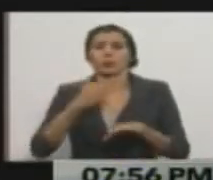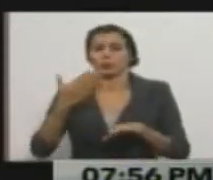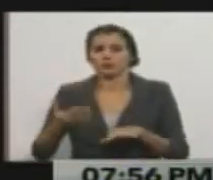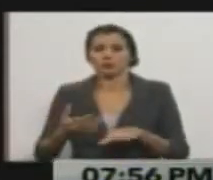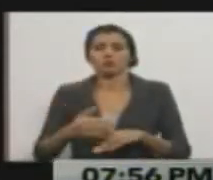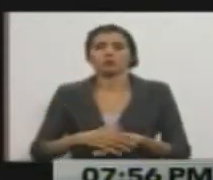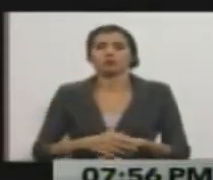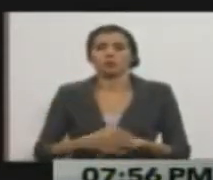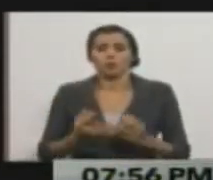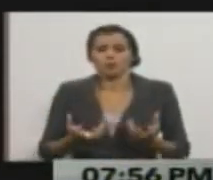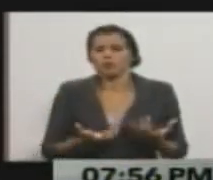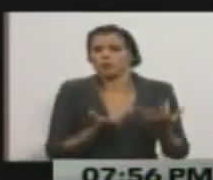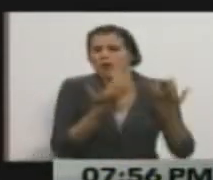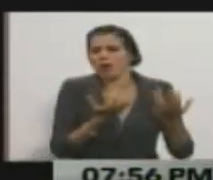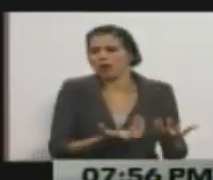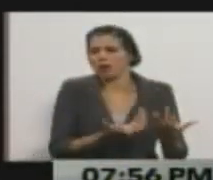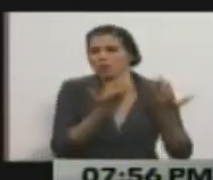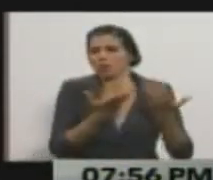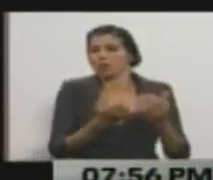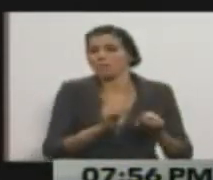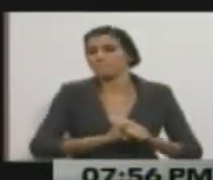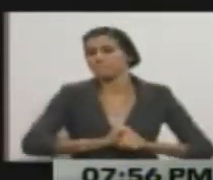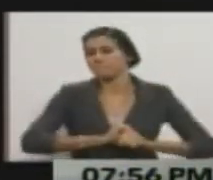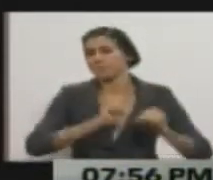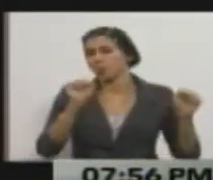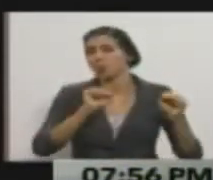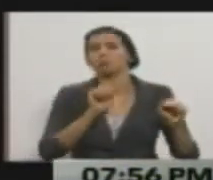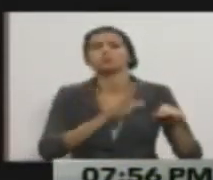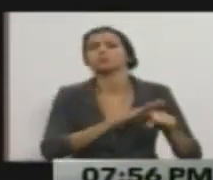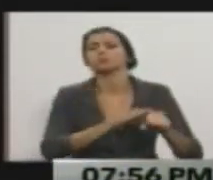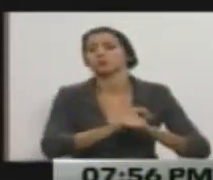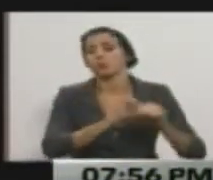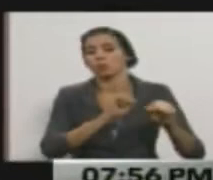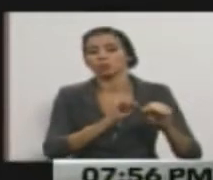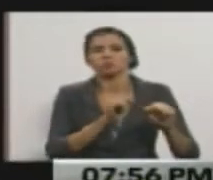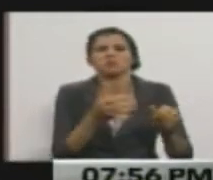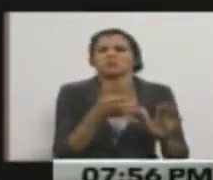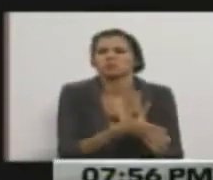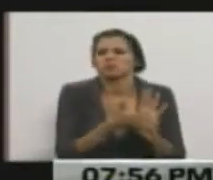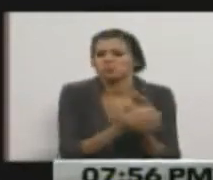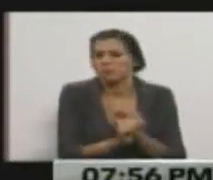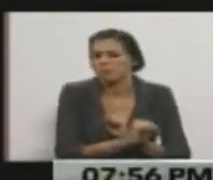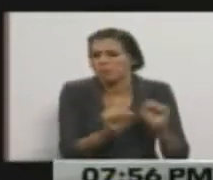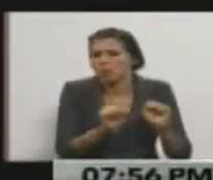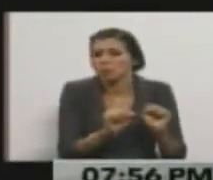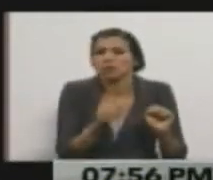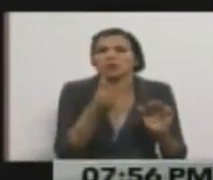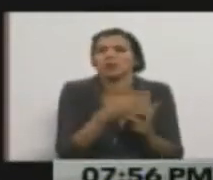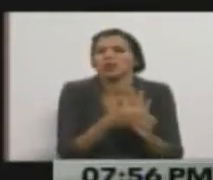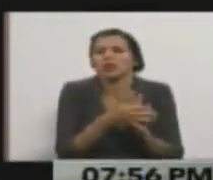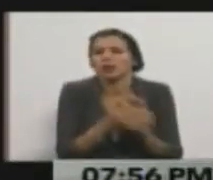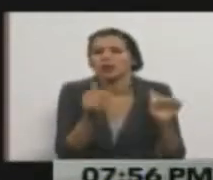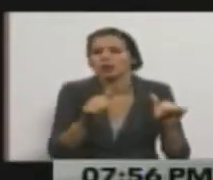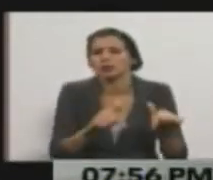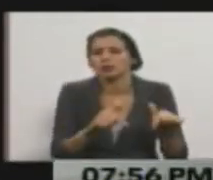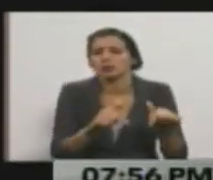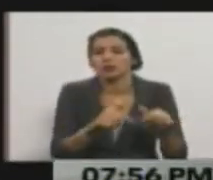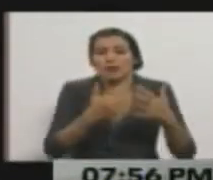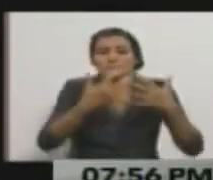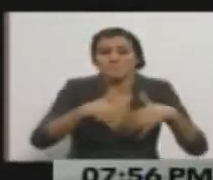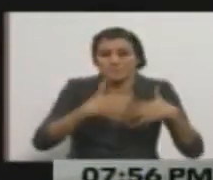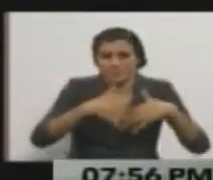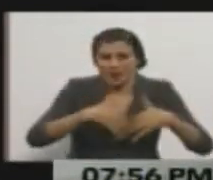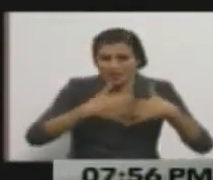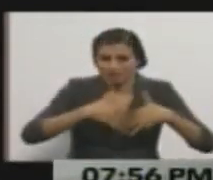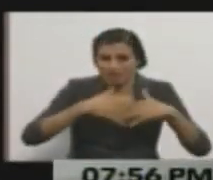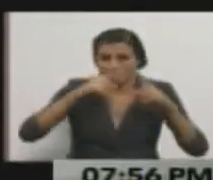fuego producto de la explosión de un equipo esencial en la planta generatriz que